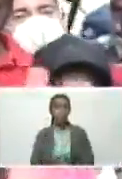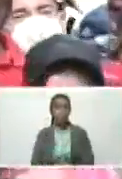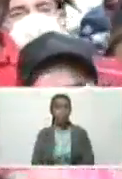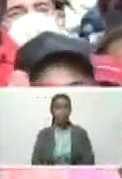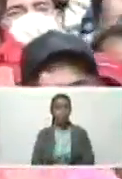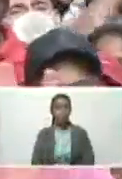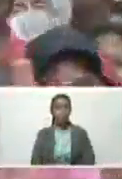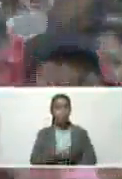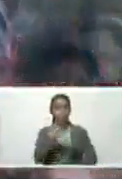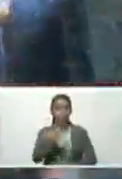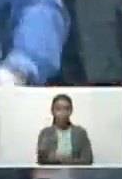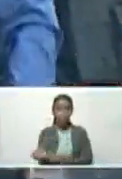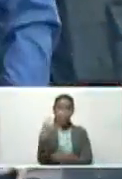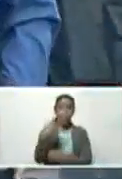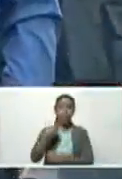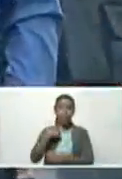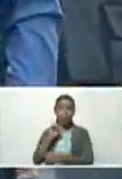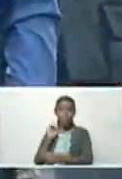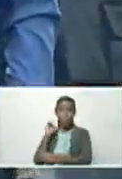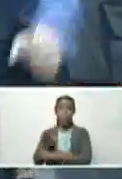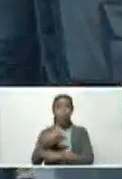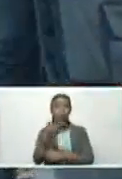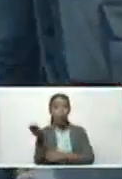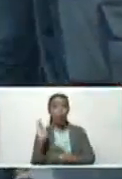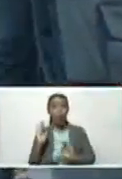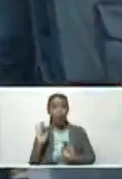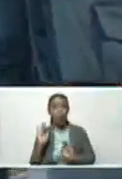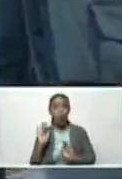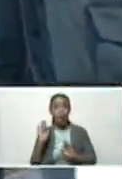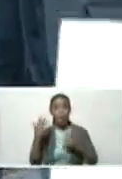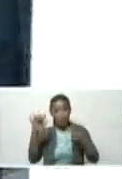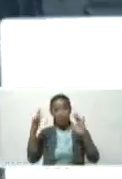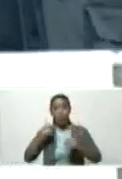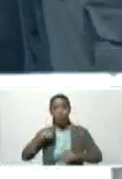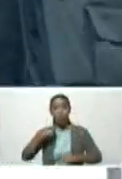Lo que ustedes me lancen, yo se los lanzo igualito. Para eso soy.